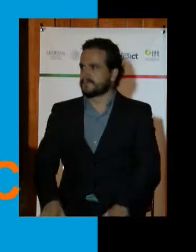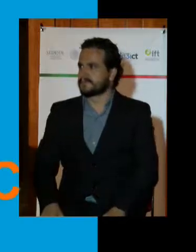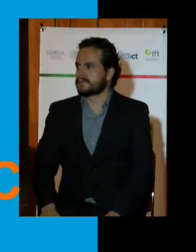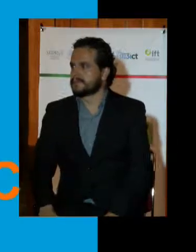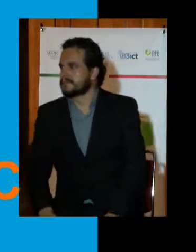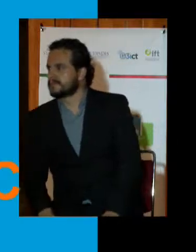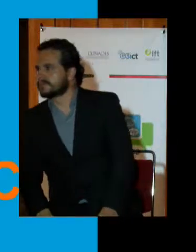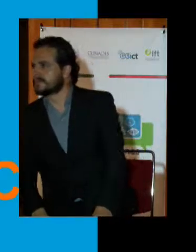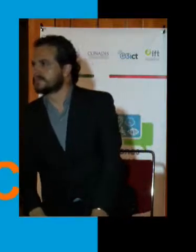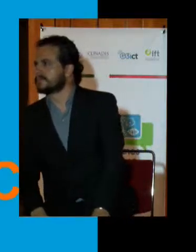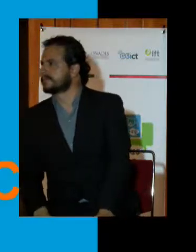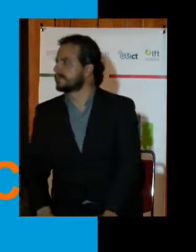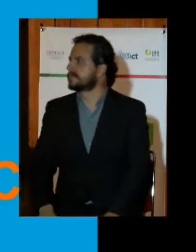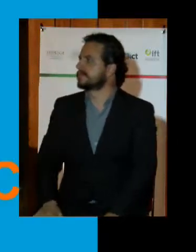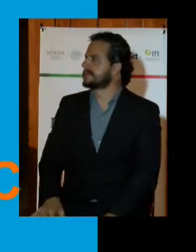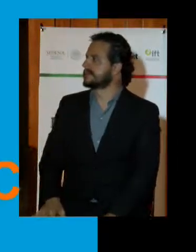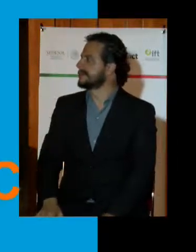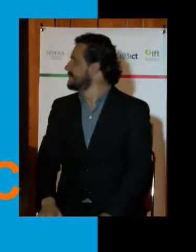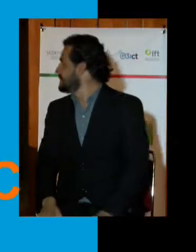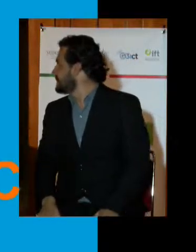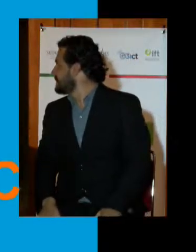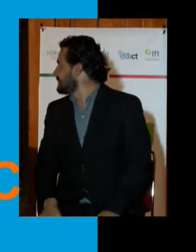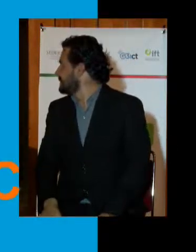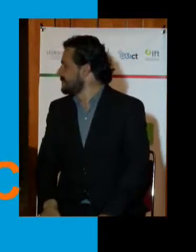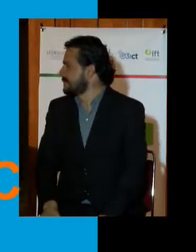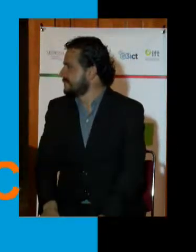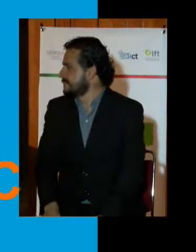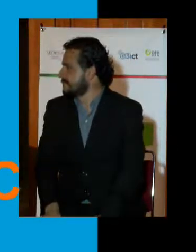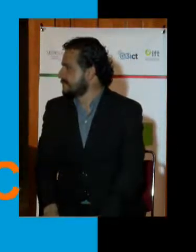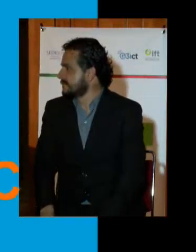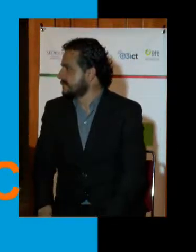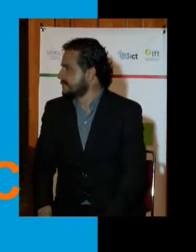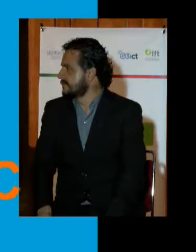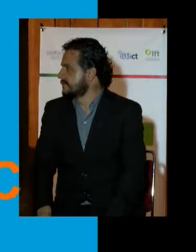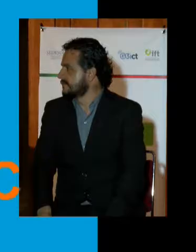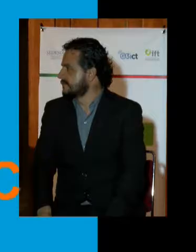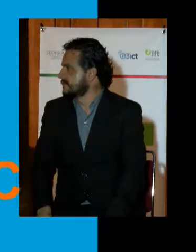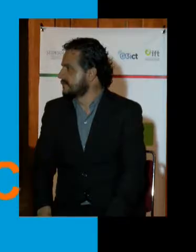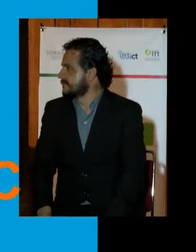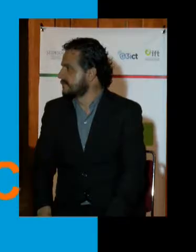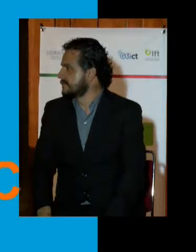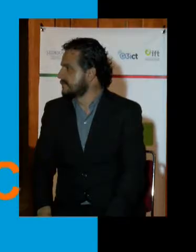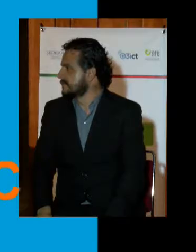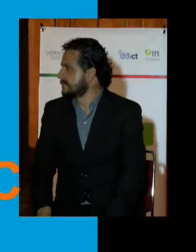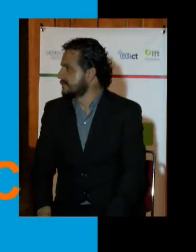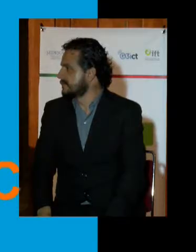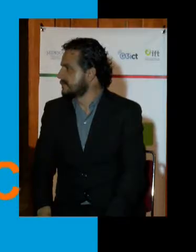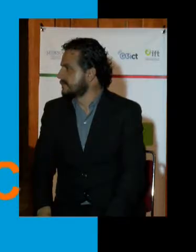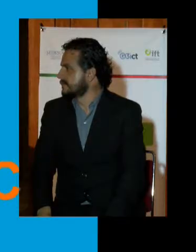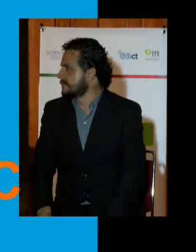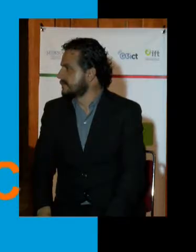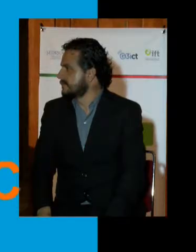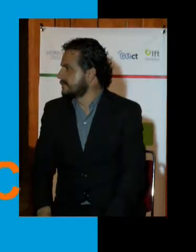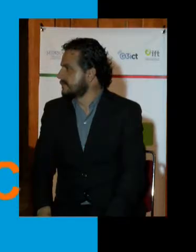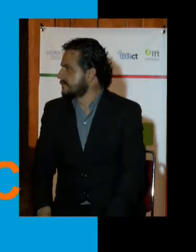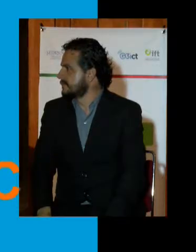A letter to our daughter. While headlines often focus on what's wrong, los titulares a veces se enfocan en lo que está mal, pero muchas